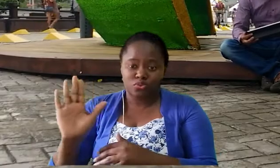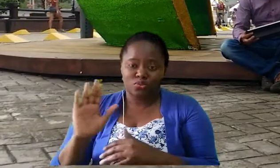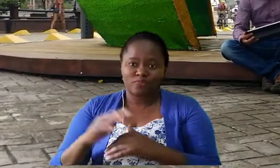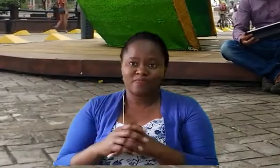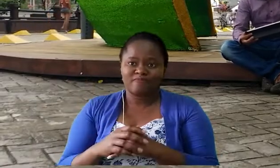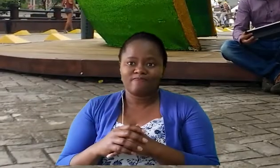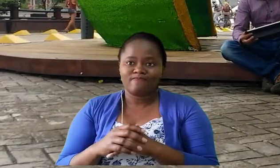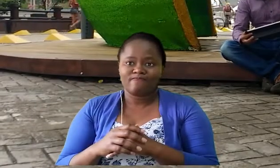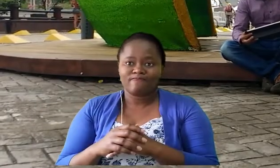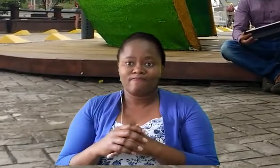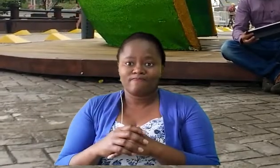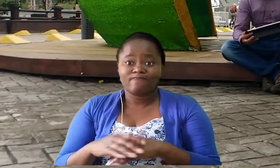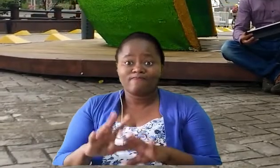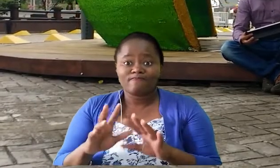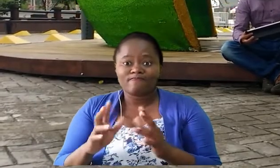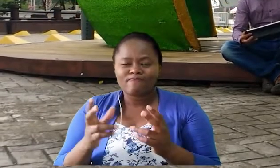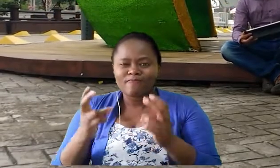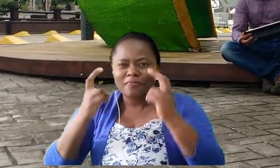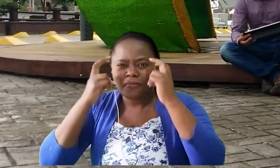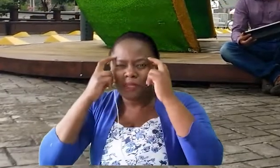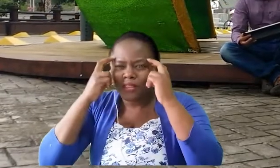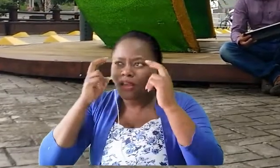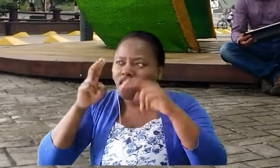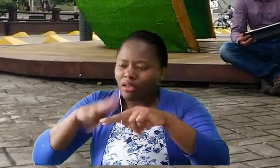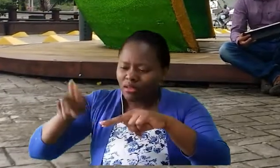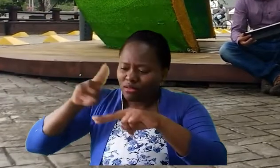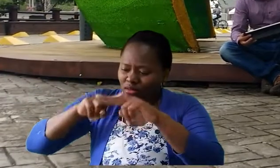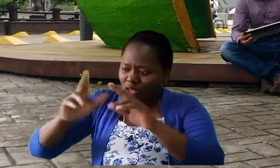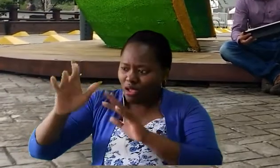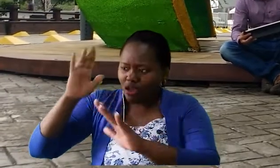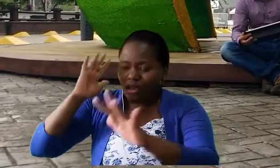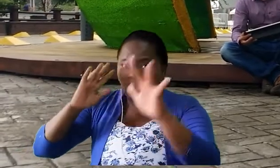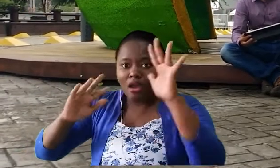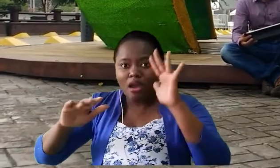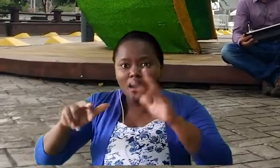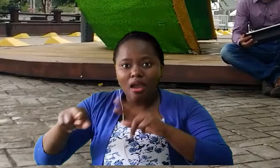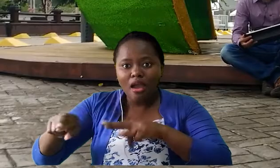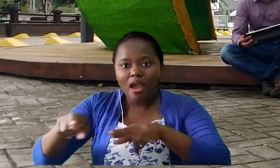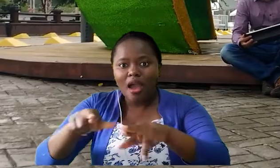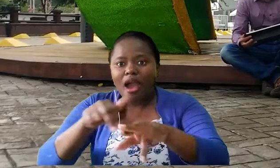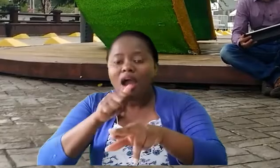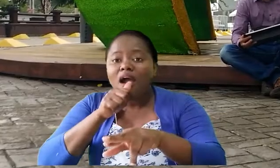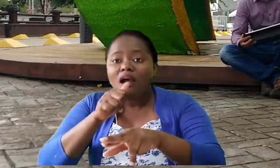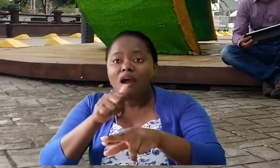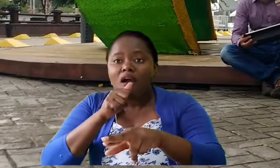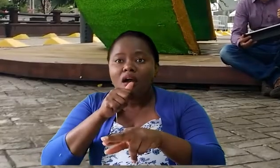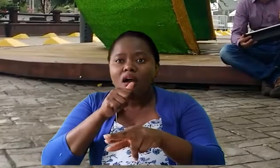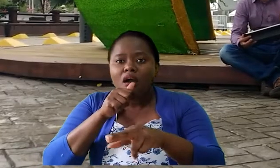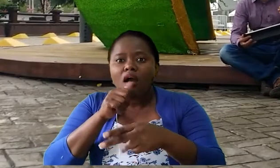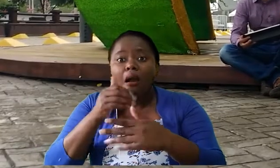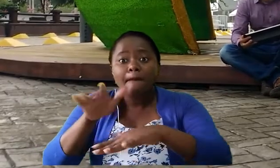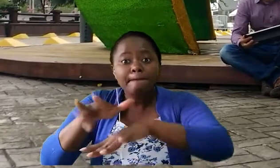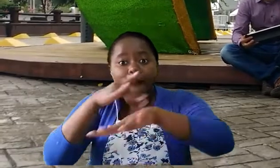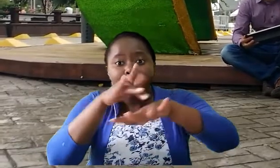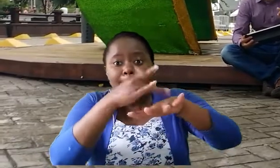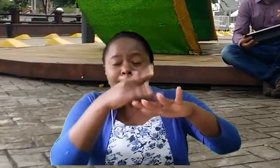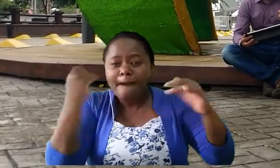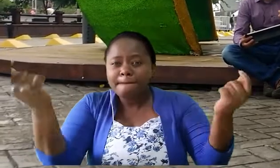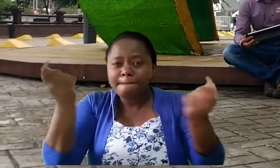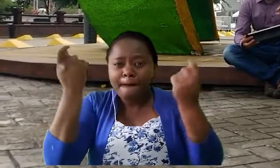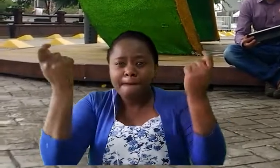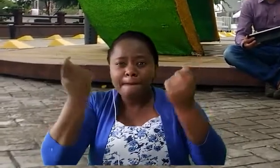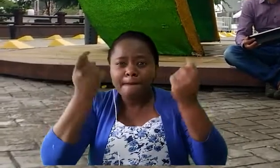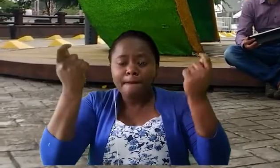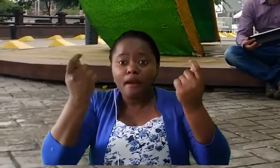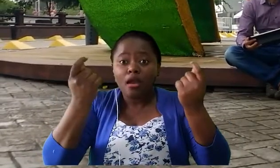de la naturaleza promueve la reformulación de ciertas doctrinas